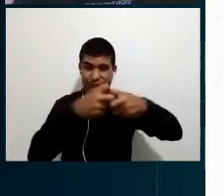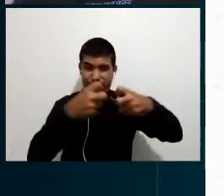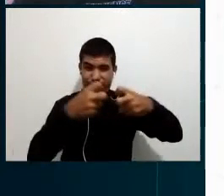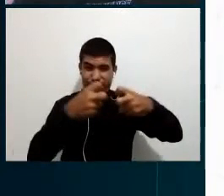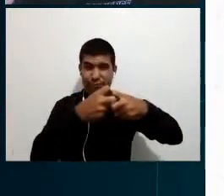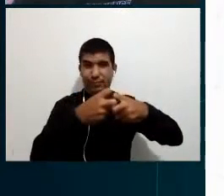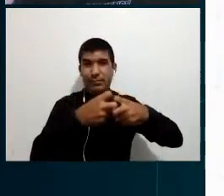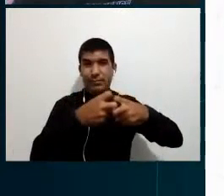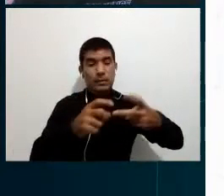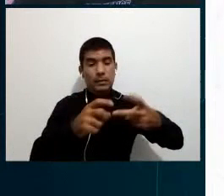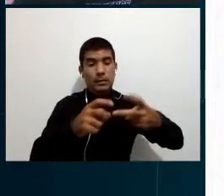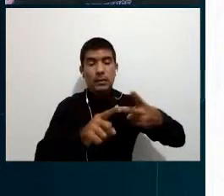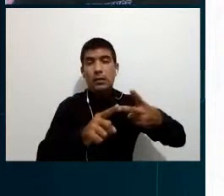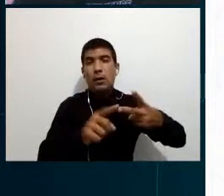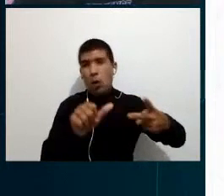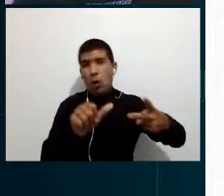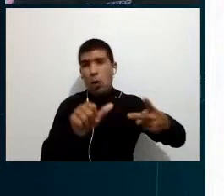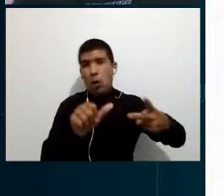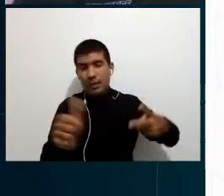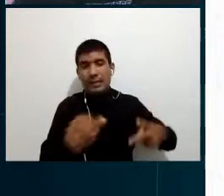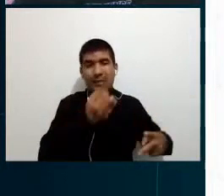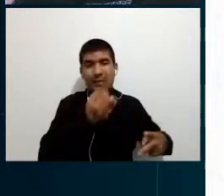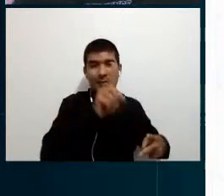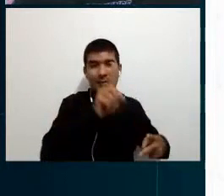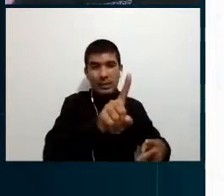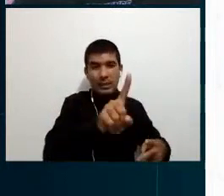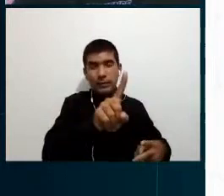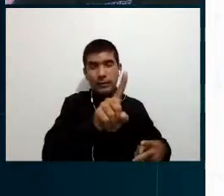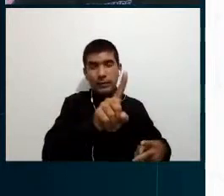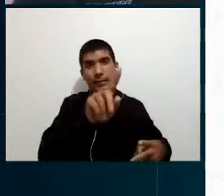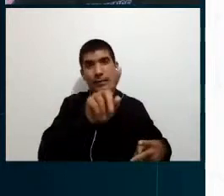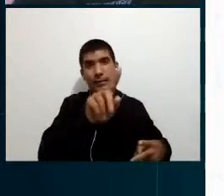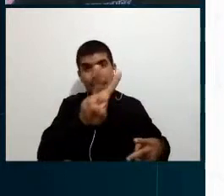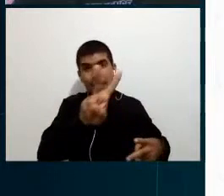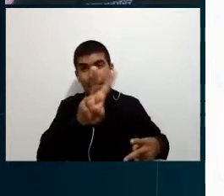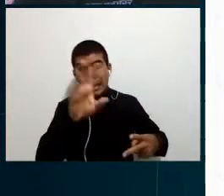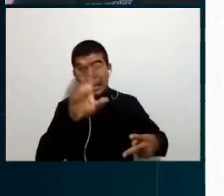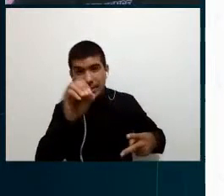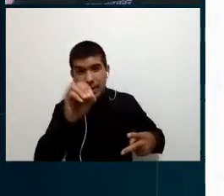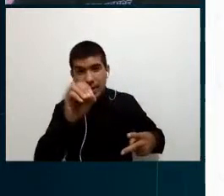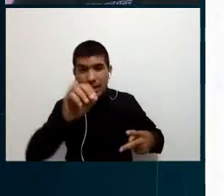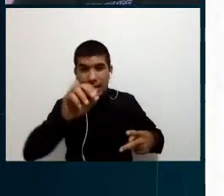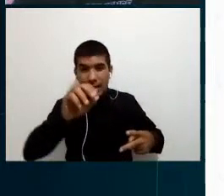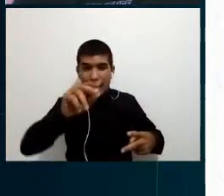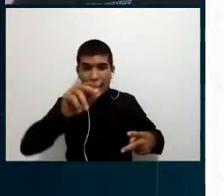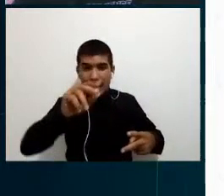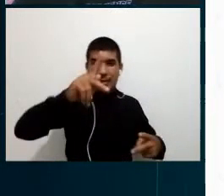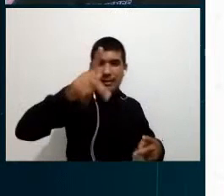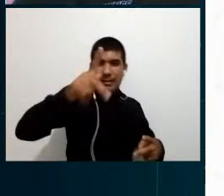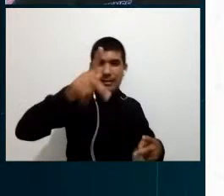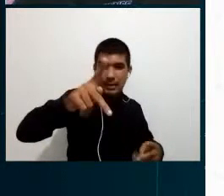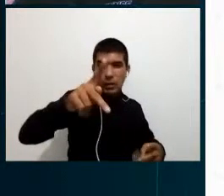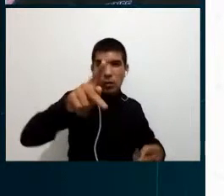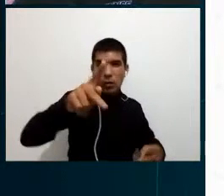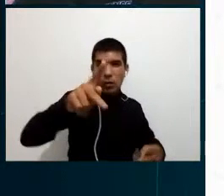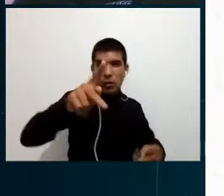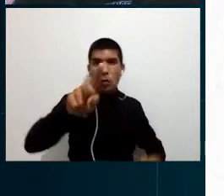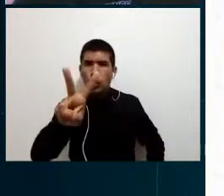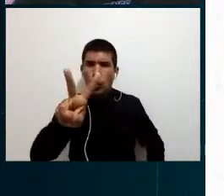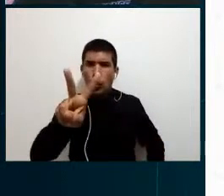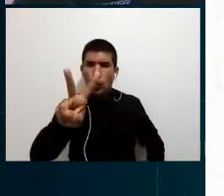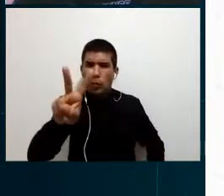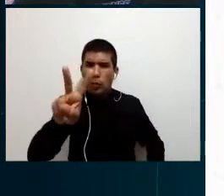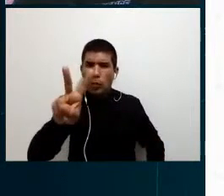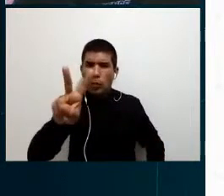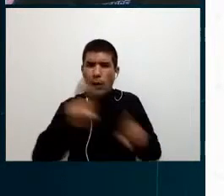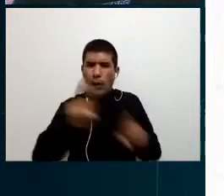con 8 bahías. Y obviamente aislada con Air Plus. Cabe resaltar que son pruebas que